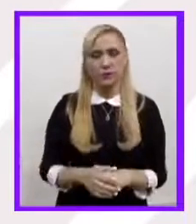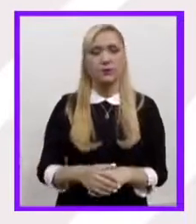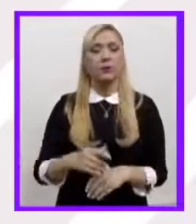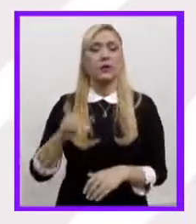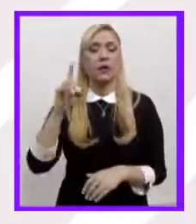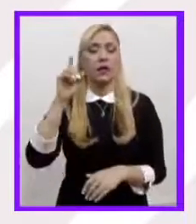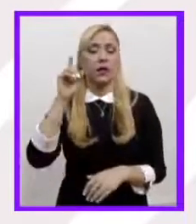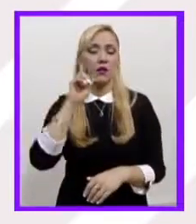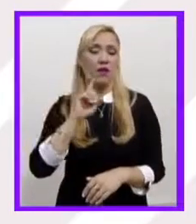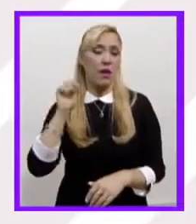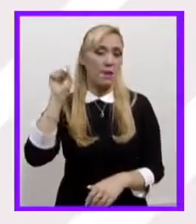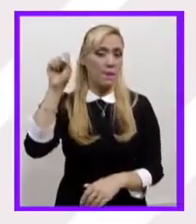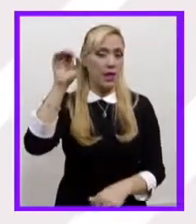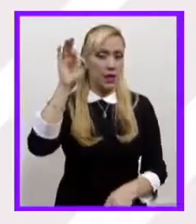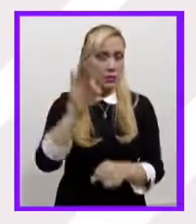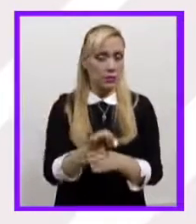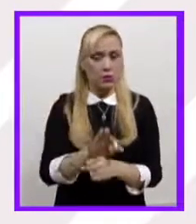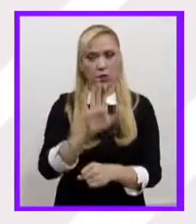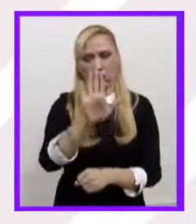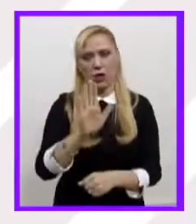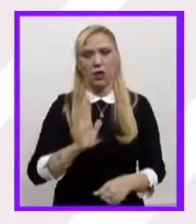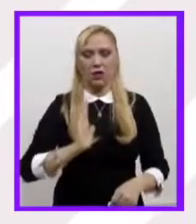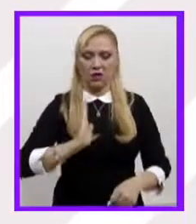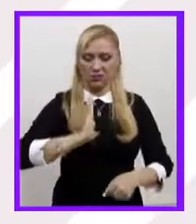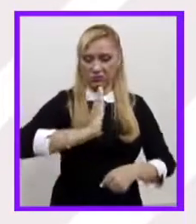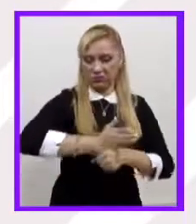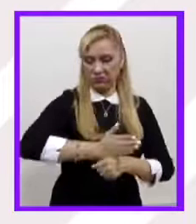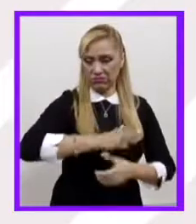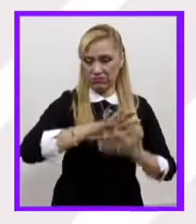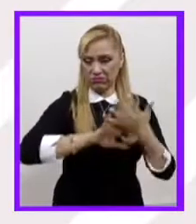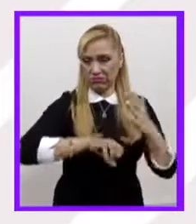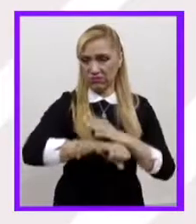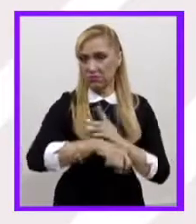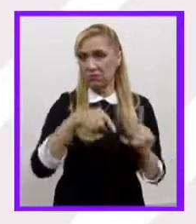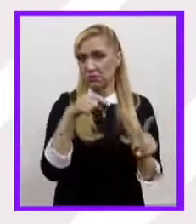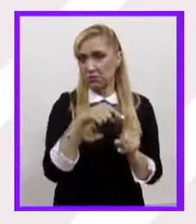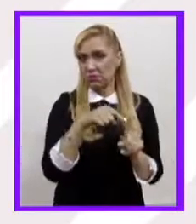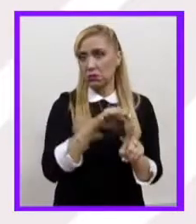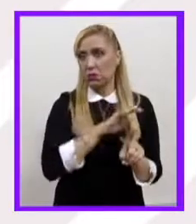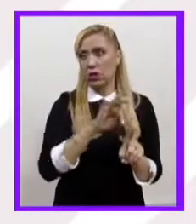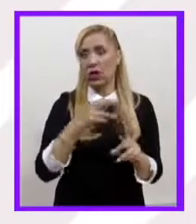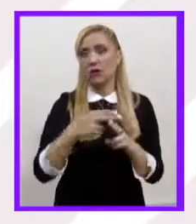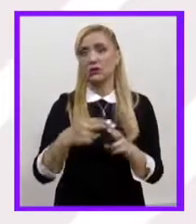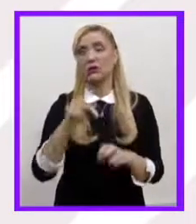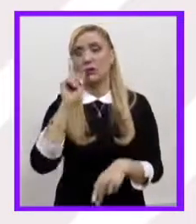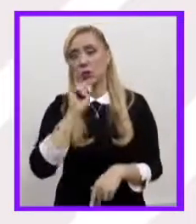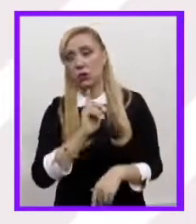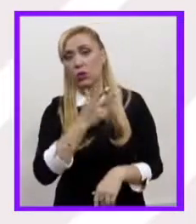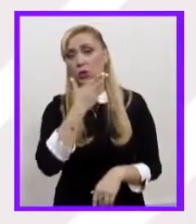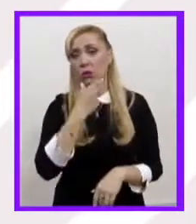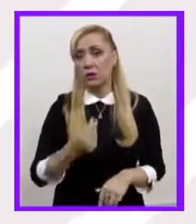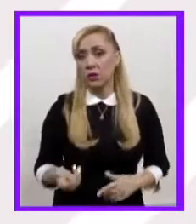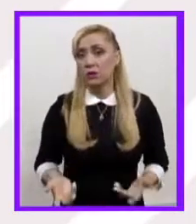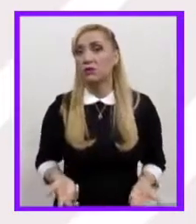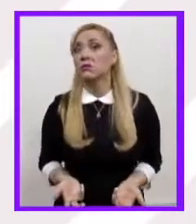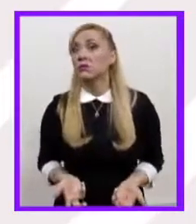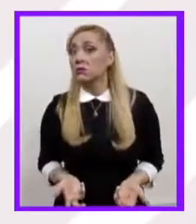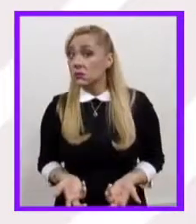feminismos hemos estado discutiendo si esto del punitivismo puede haber incluso mujeres u hombres, ¿no?